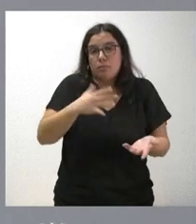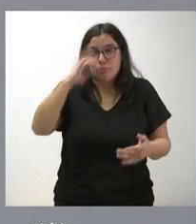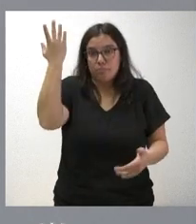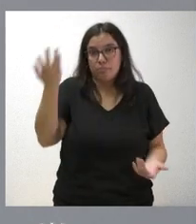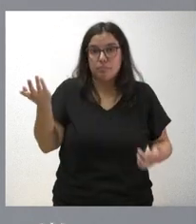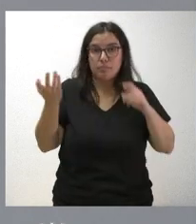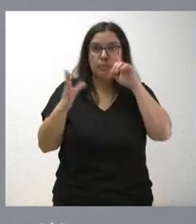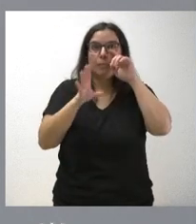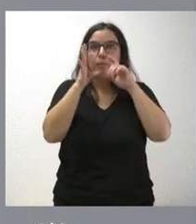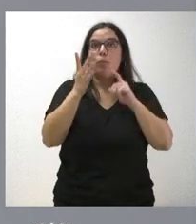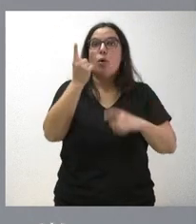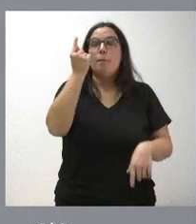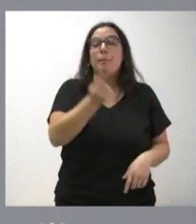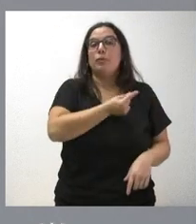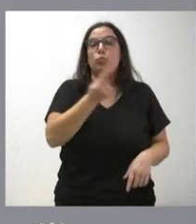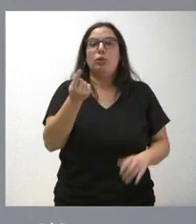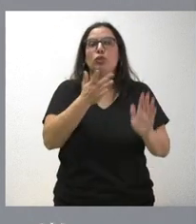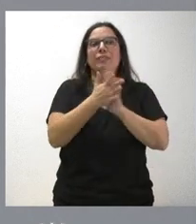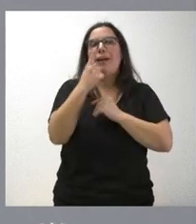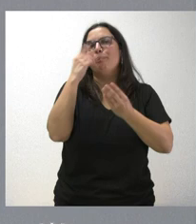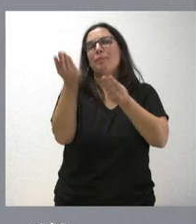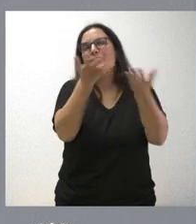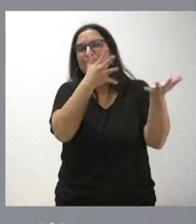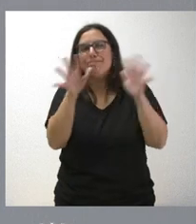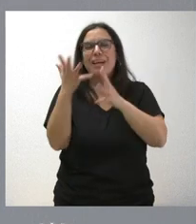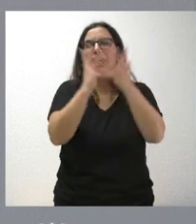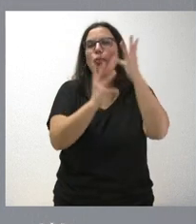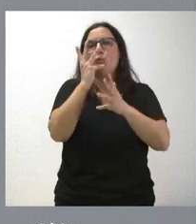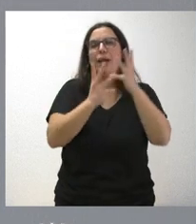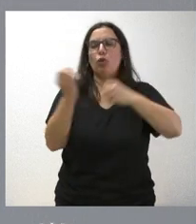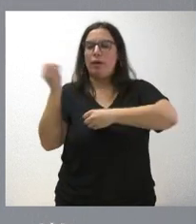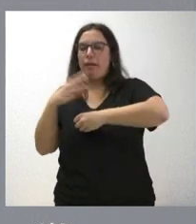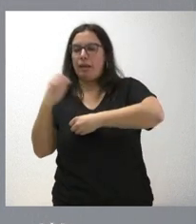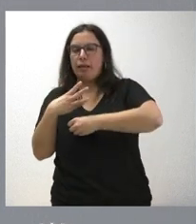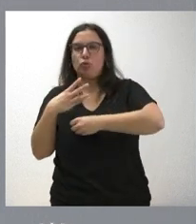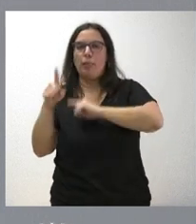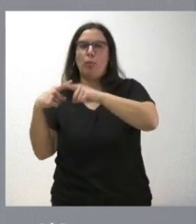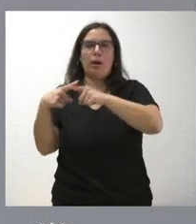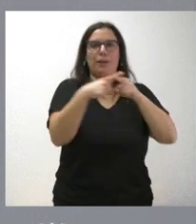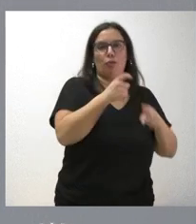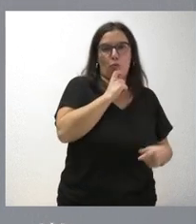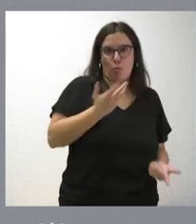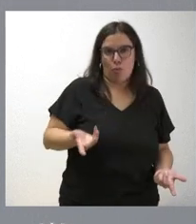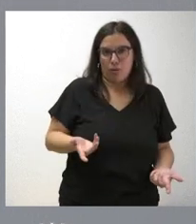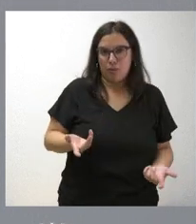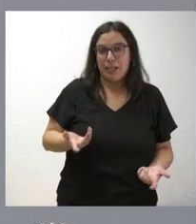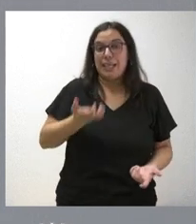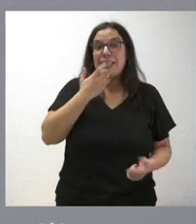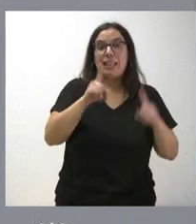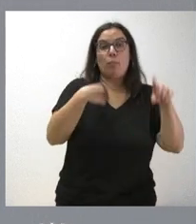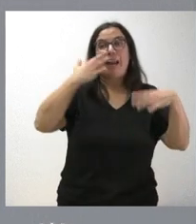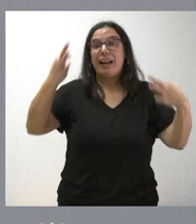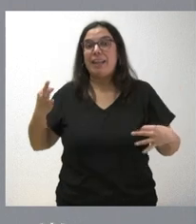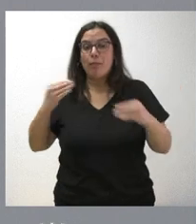presupuesto sobre todo en el estado de ingresos no es más que una estimación de los ingresos que podrían venir que si luego esas estimaciones se corresponden con la realidad